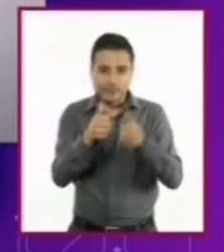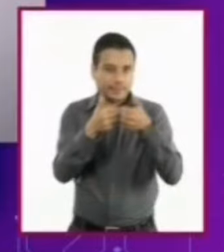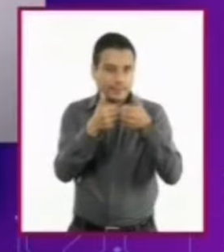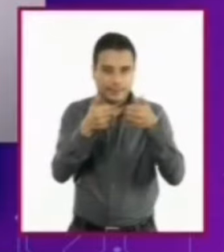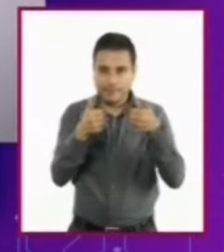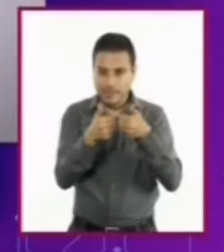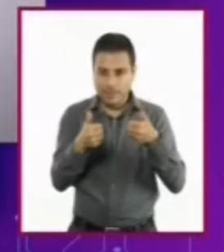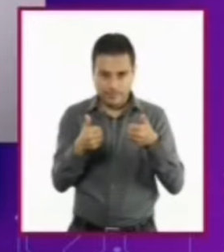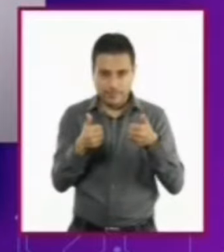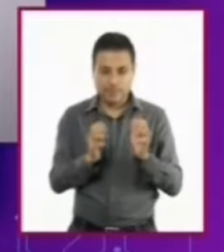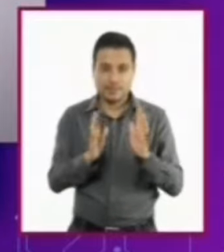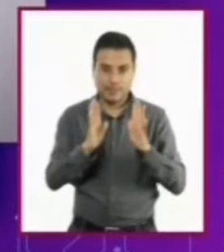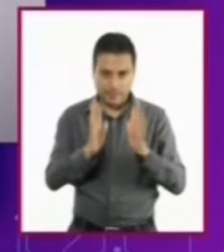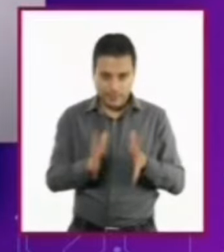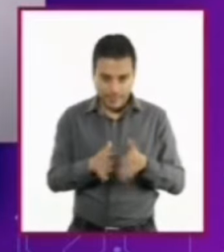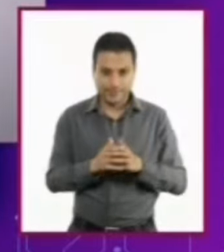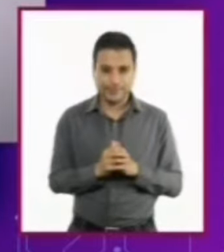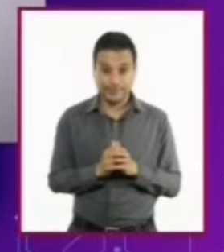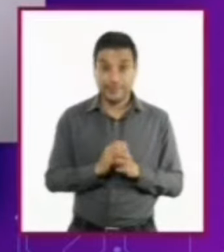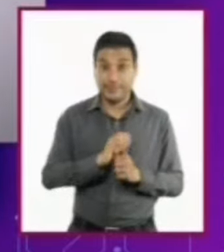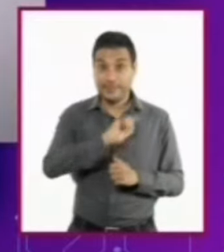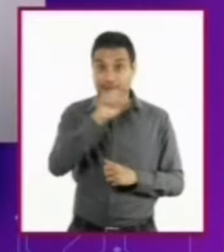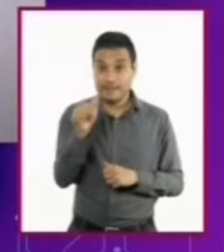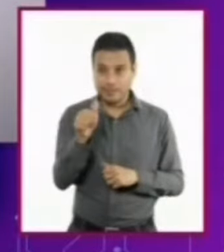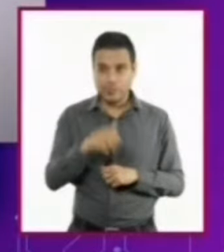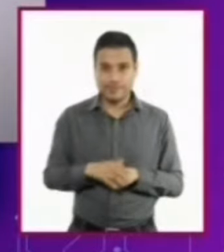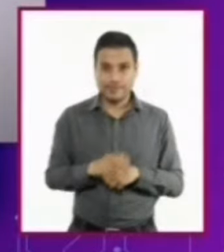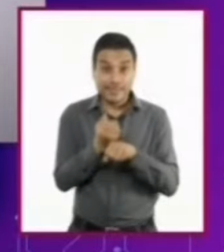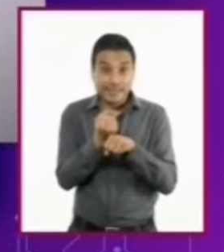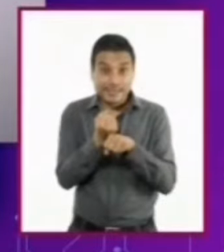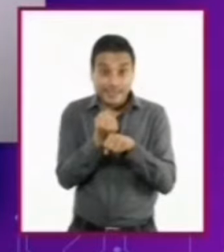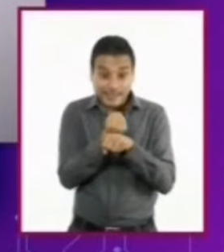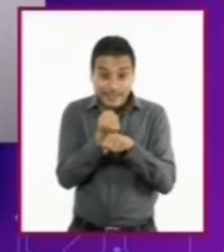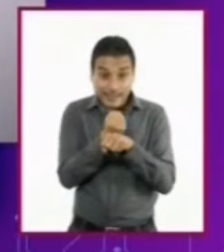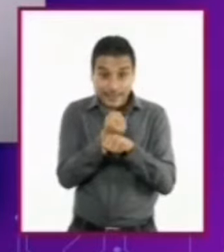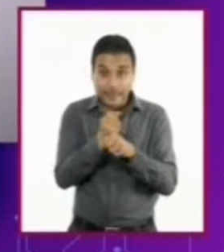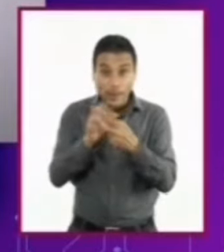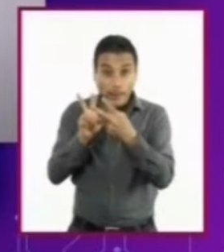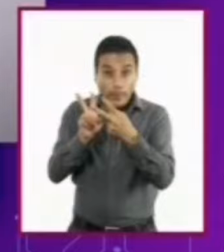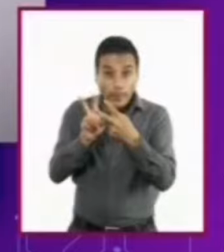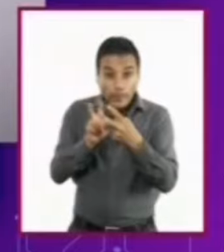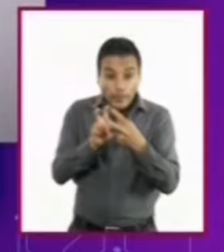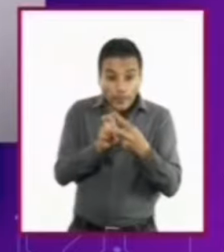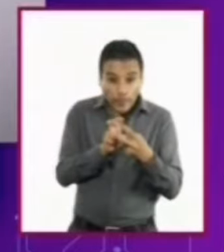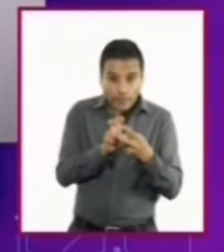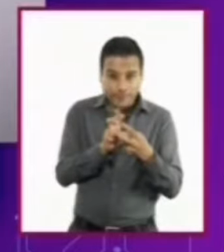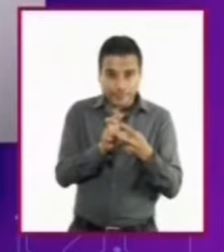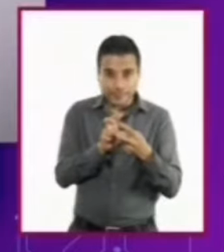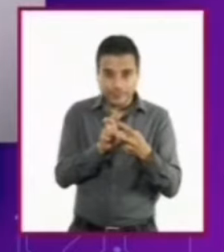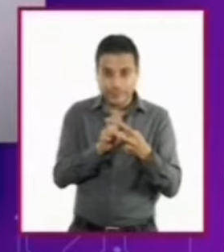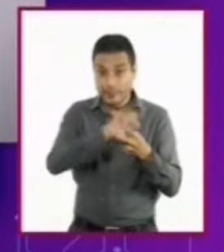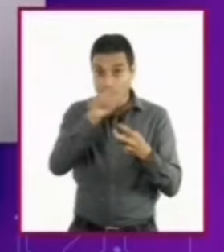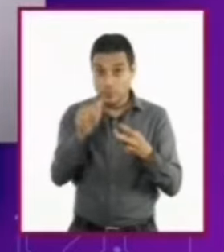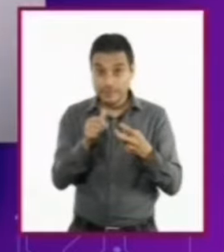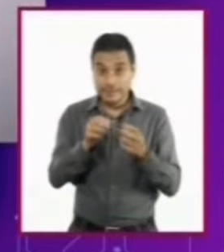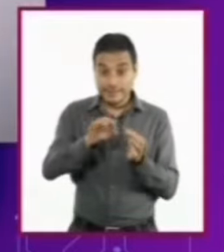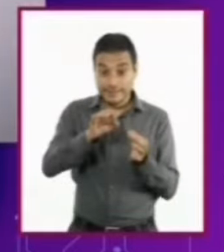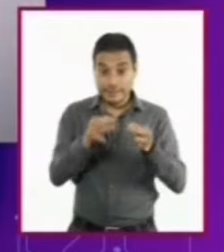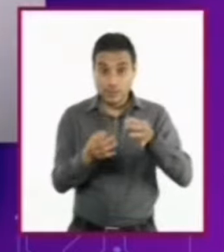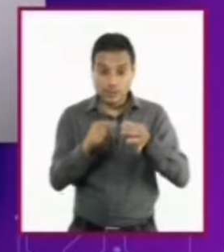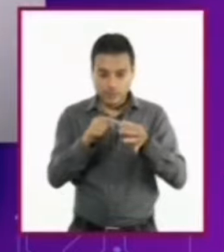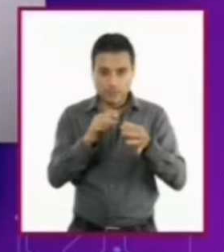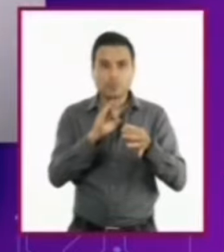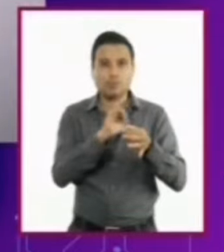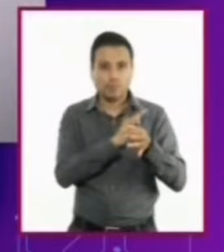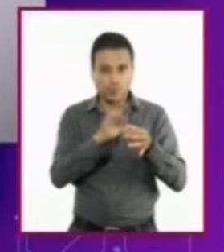Los capilares que transportan la sangre en elaboradas redes que permiten a las células intercambiar O2 mediante